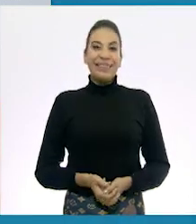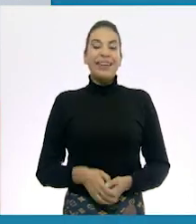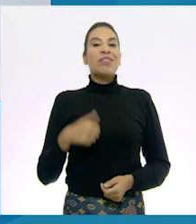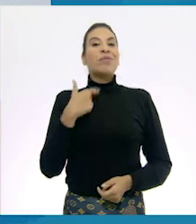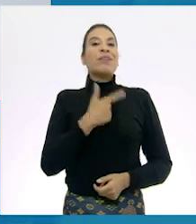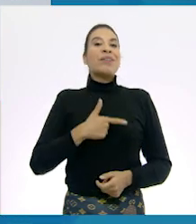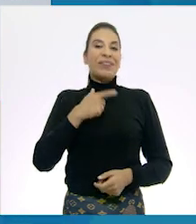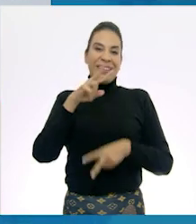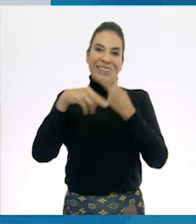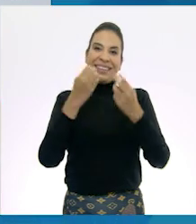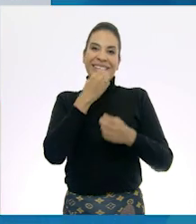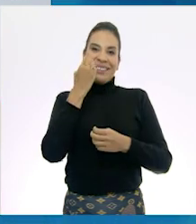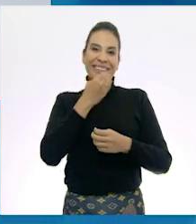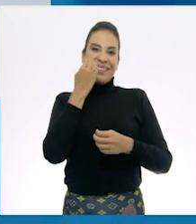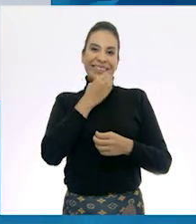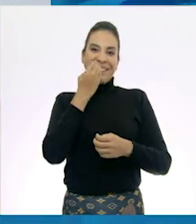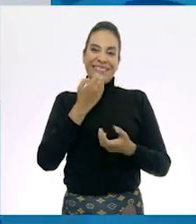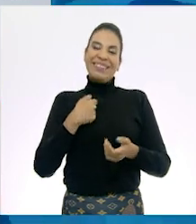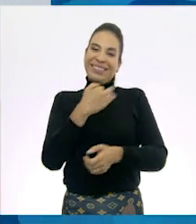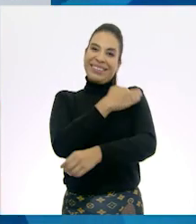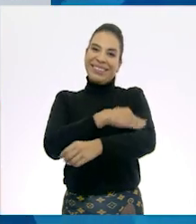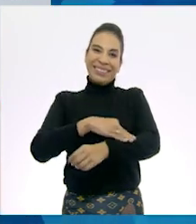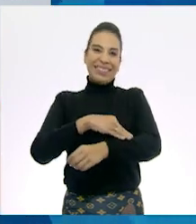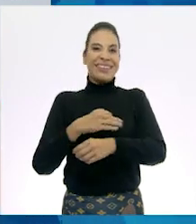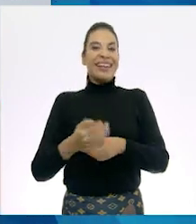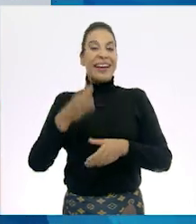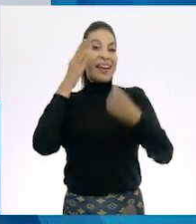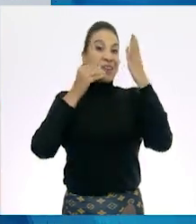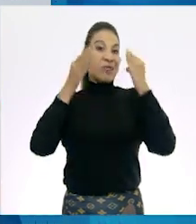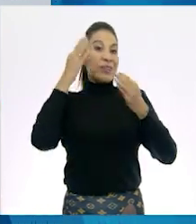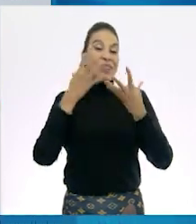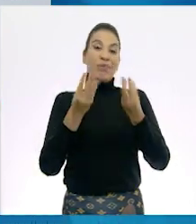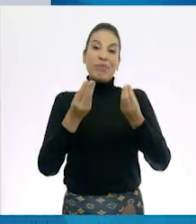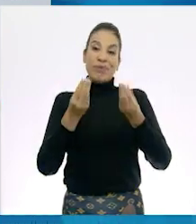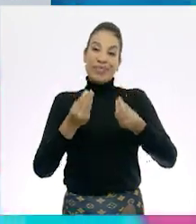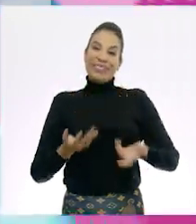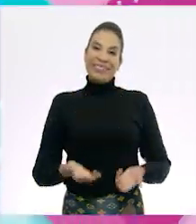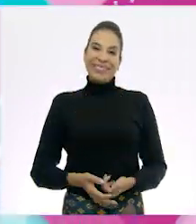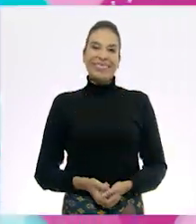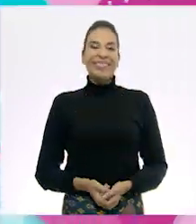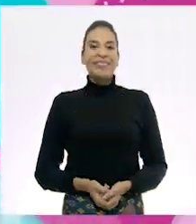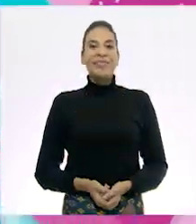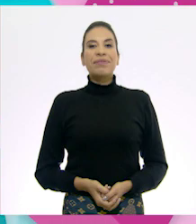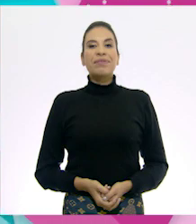Me gusta la escuela y mi familia. Aprendo mucho.